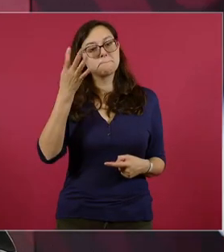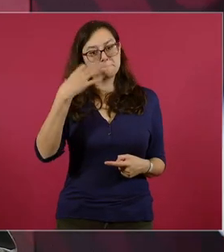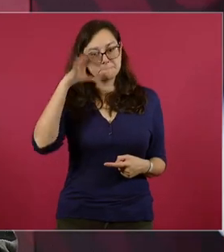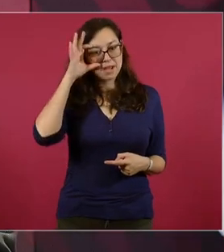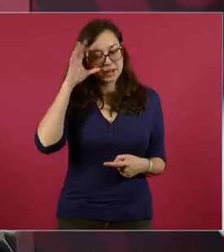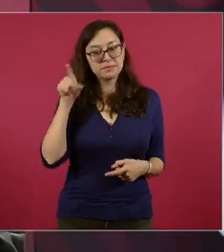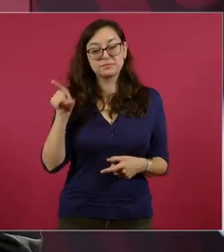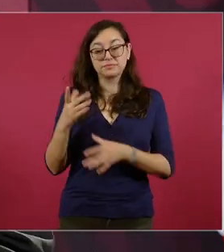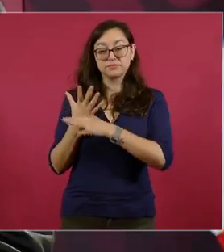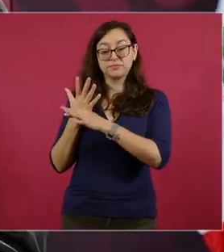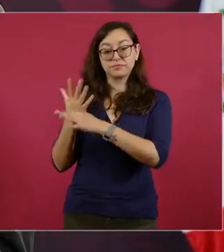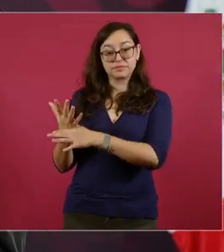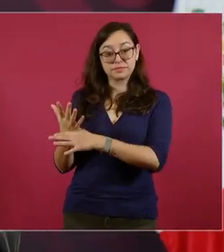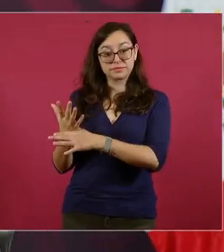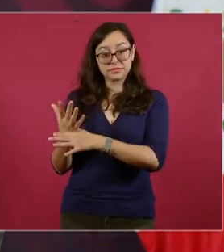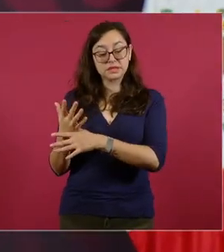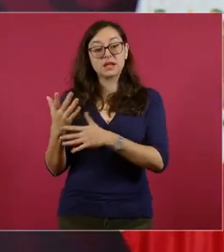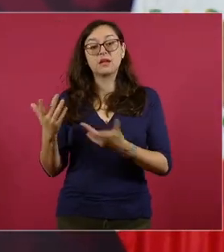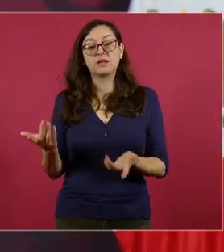Y